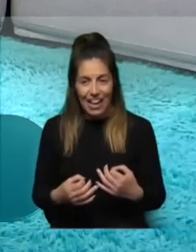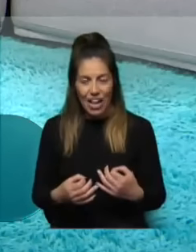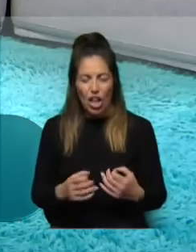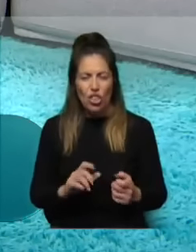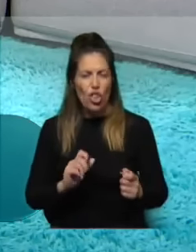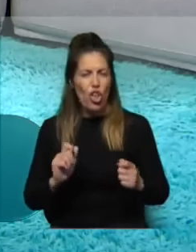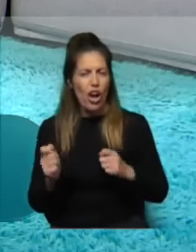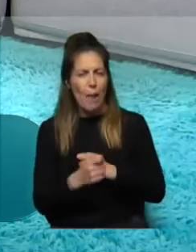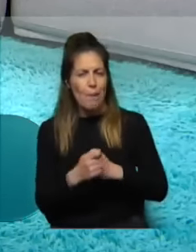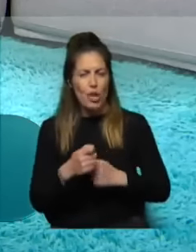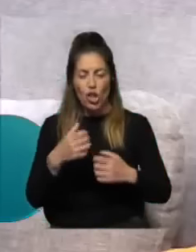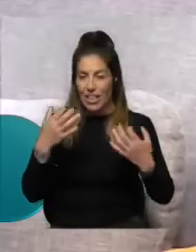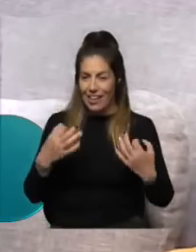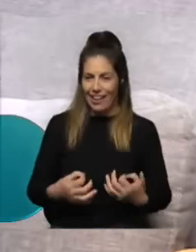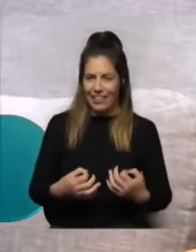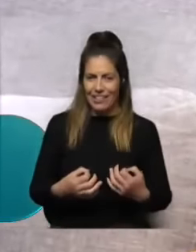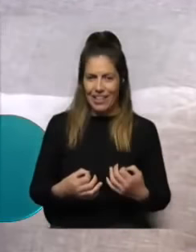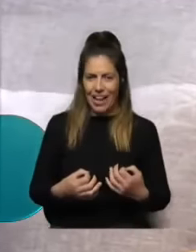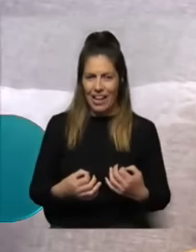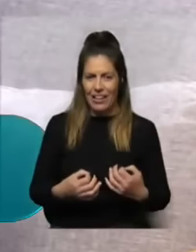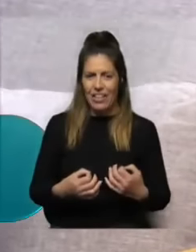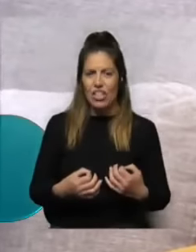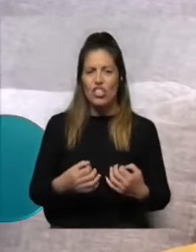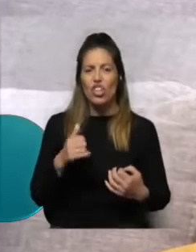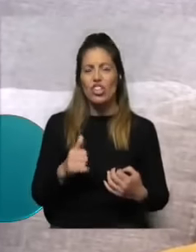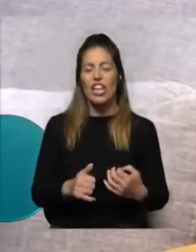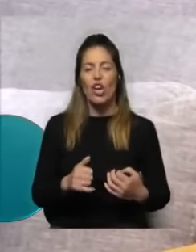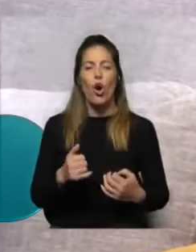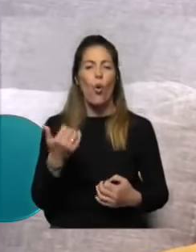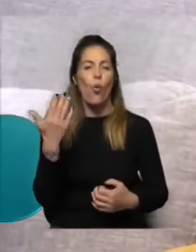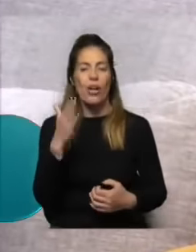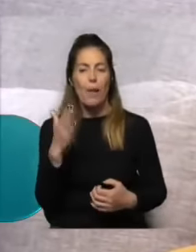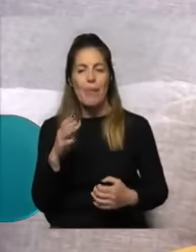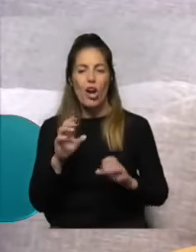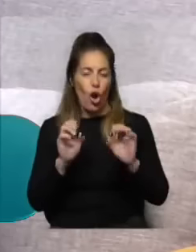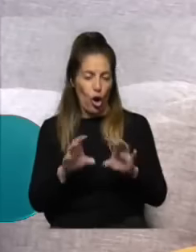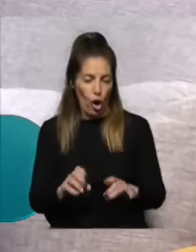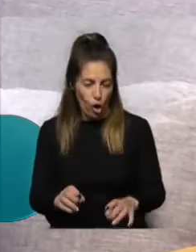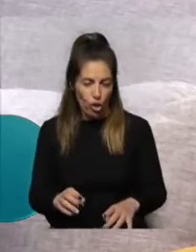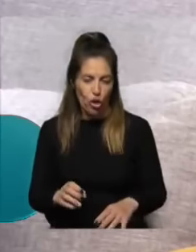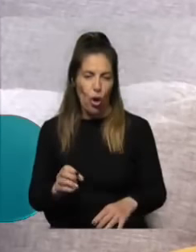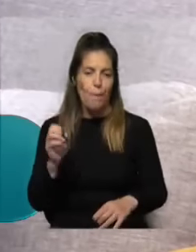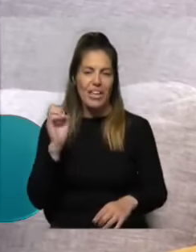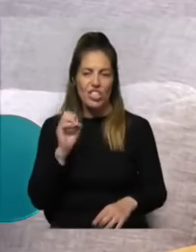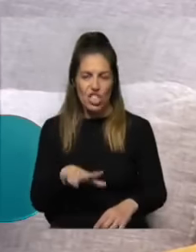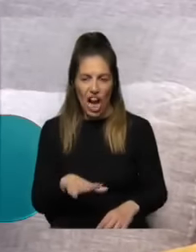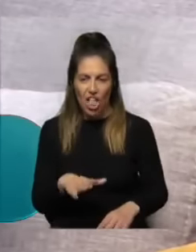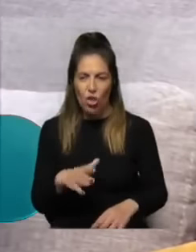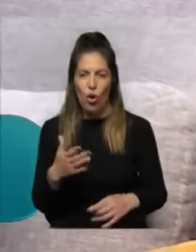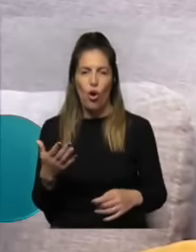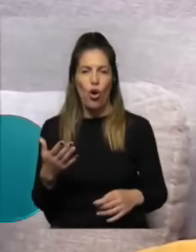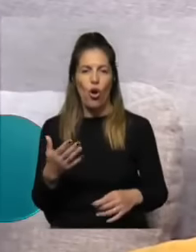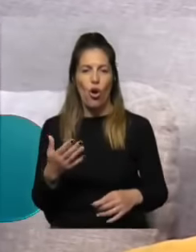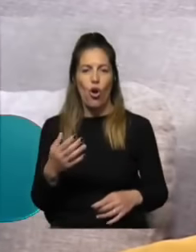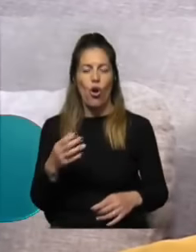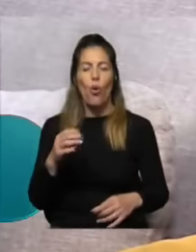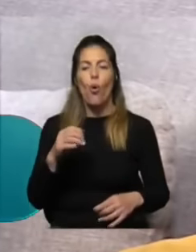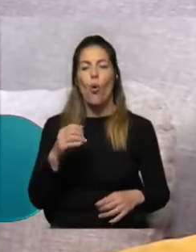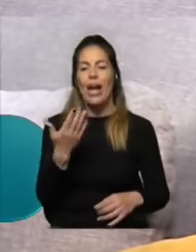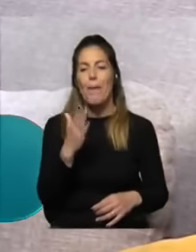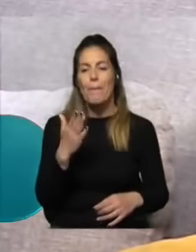de la realidad, o sea, si yo tengo un espejo quebrado, resquebrajado, manchado, un espejo de esos que se llaman